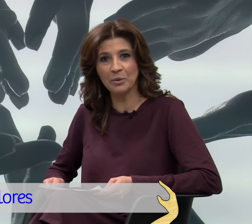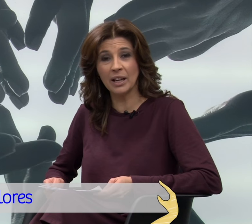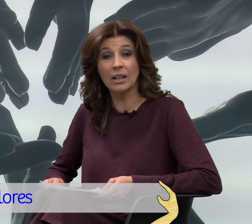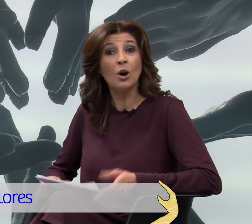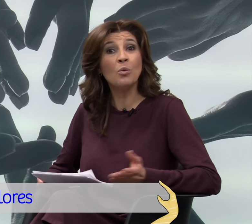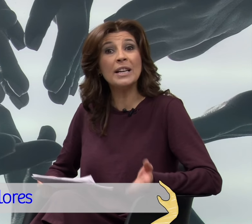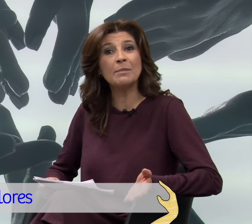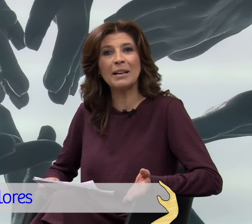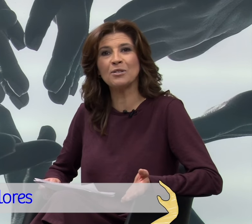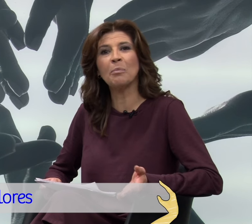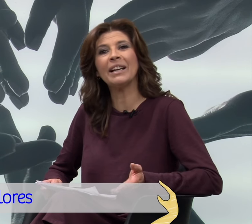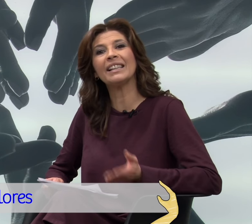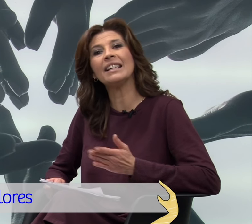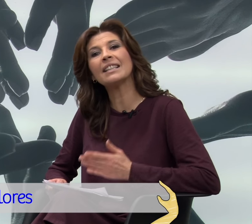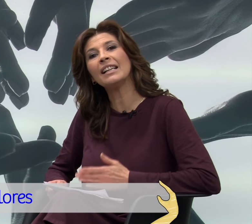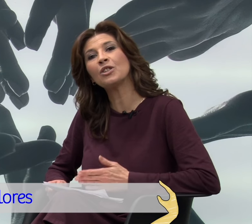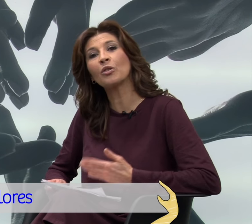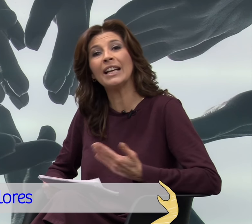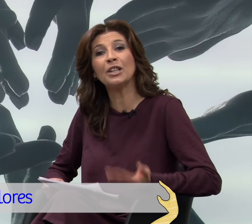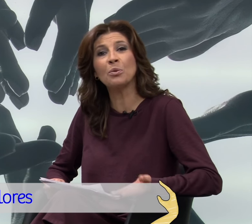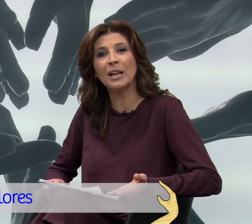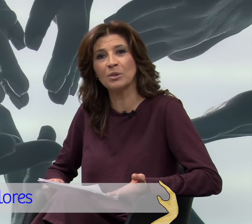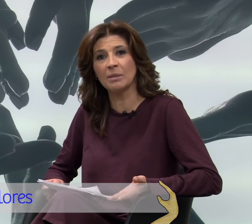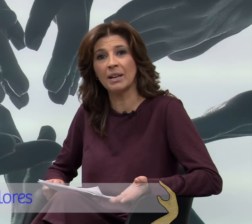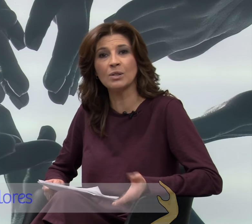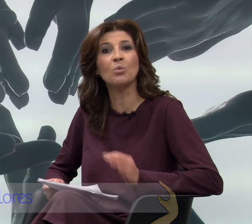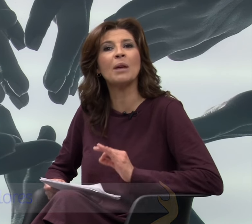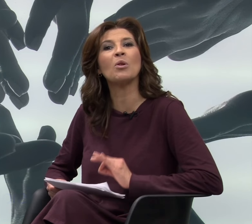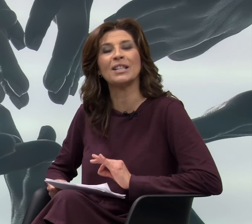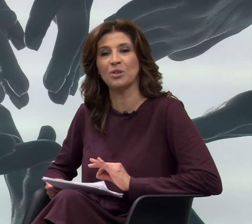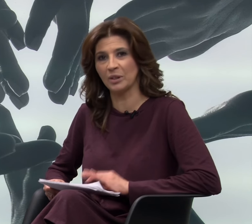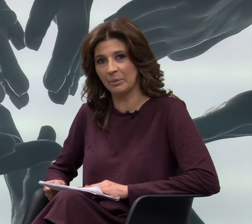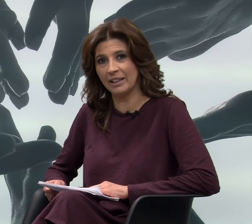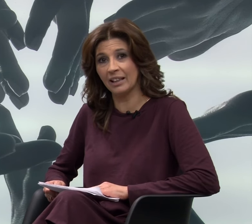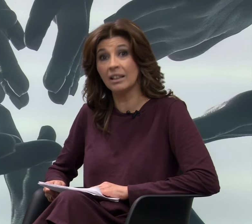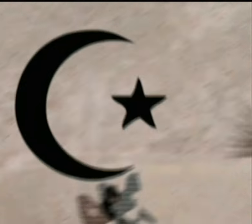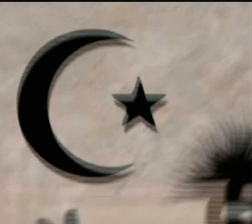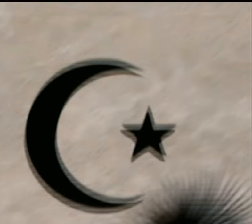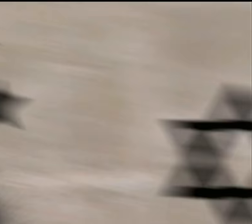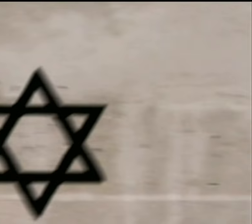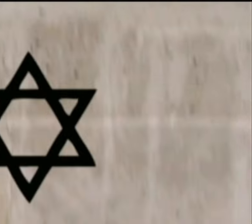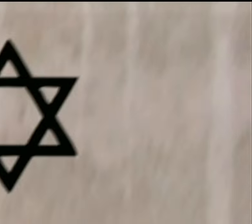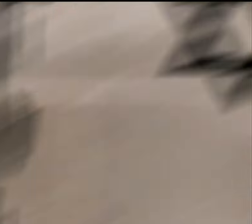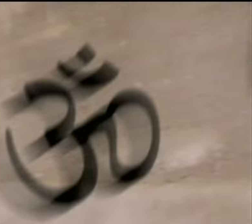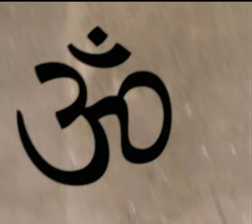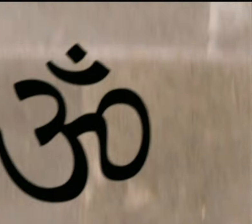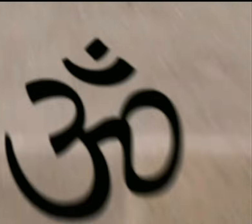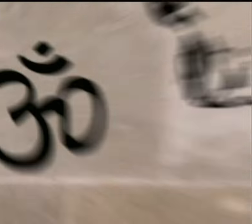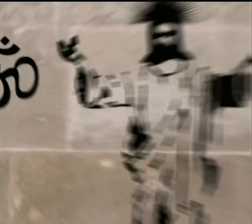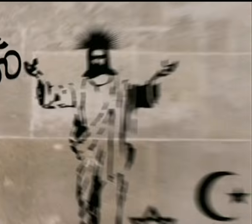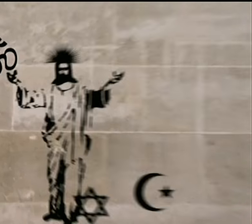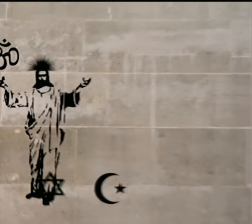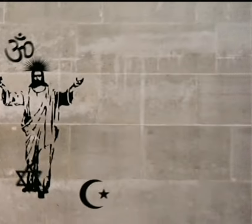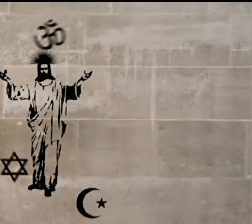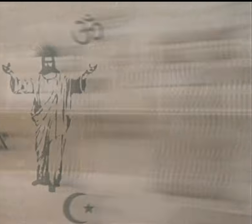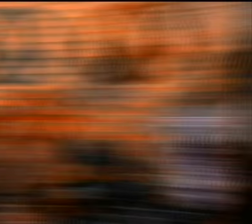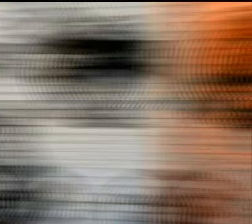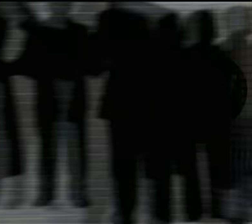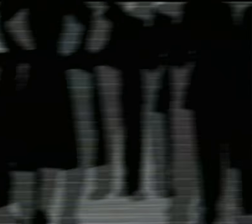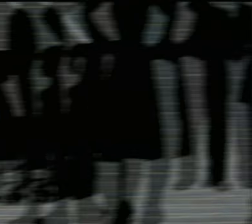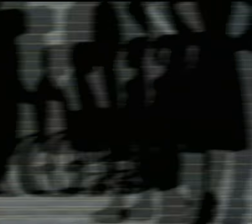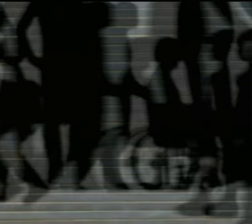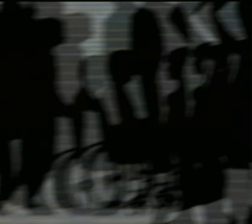Arte de Ayudar, un espacio para quienes han hecho de la ayuda a los demás una vocación de vida. El valor de la democracia y la